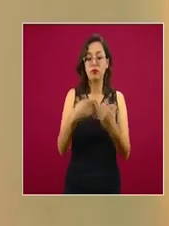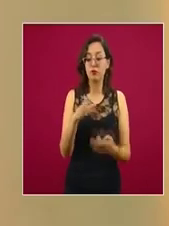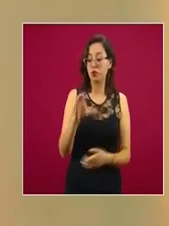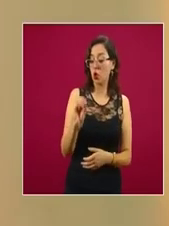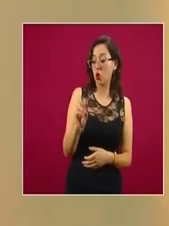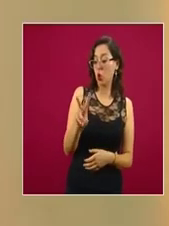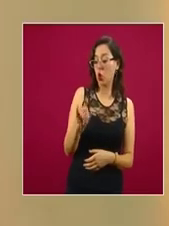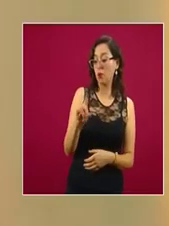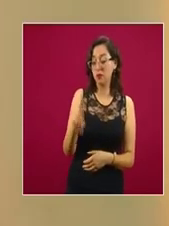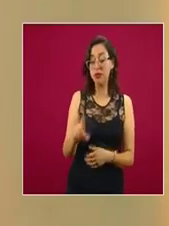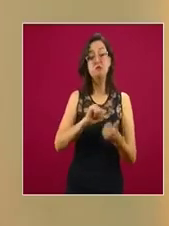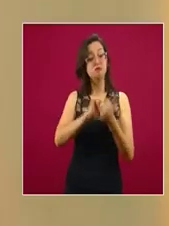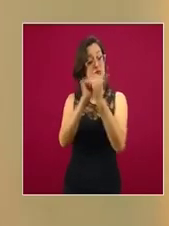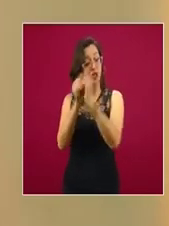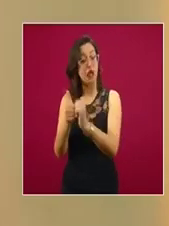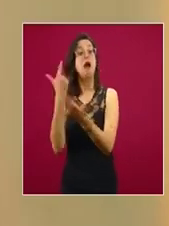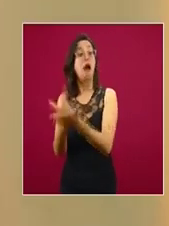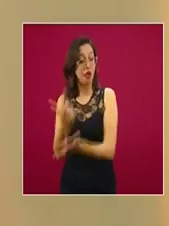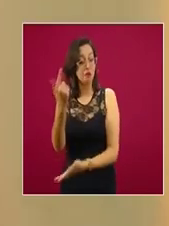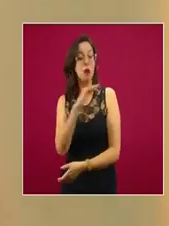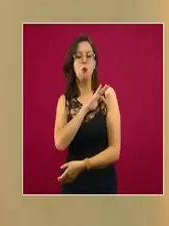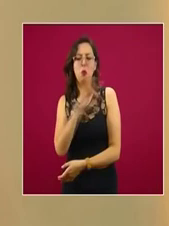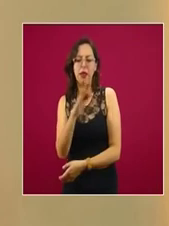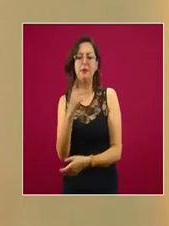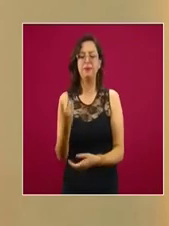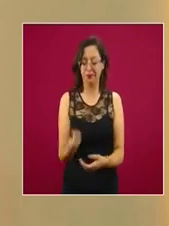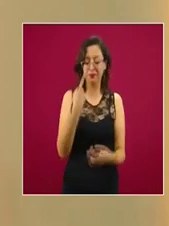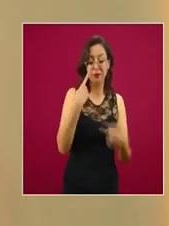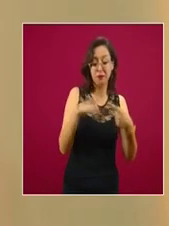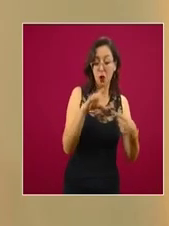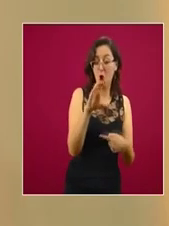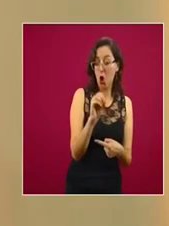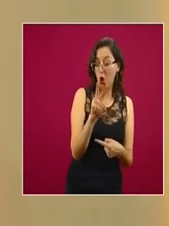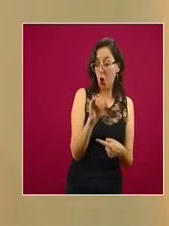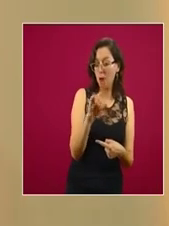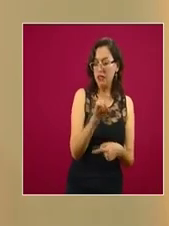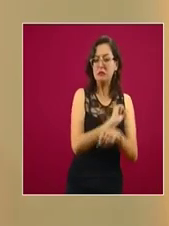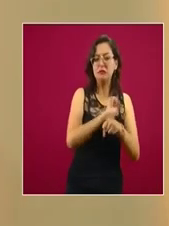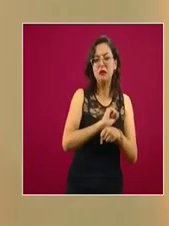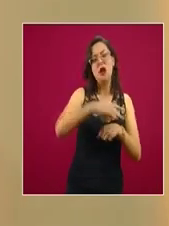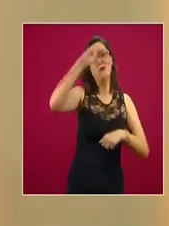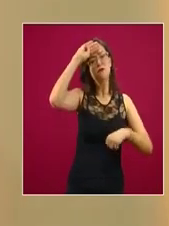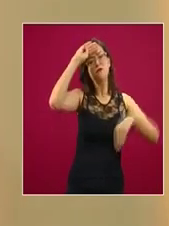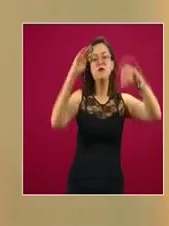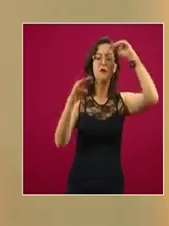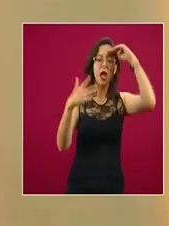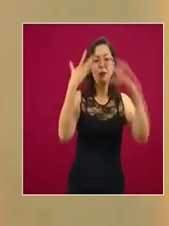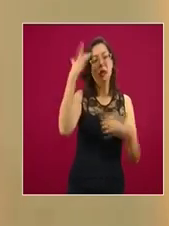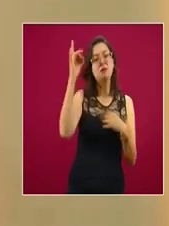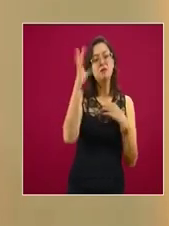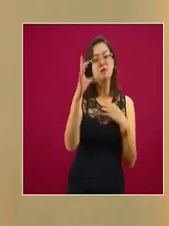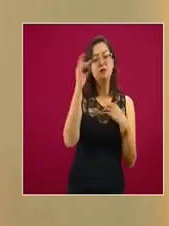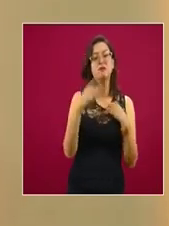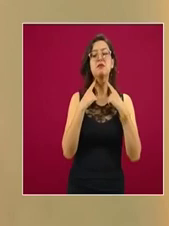puede complicarse. Cuando es una forma leve de COVID es simplemente fiebre, dolor de cabeza, dolor de garganta,